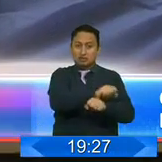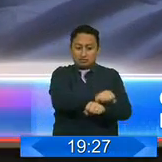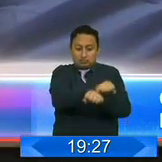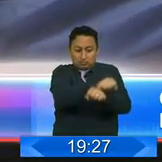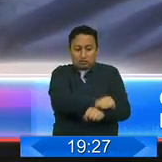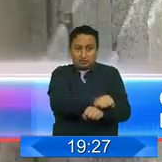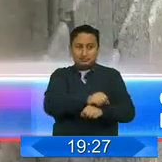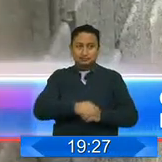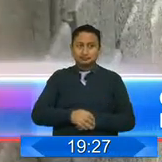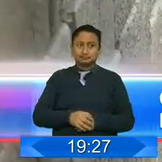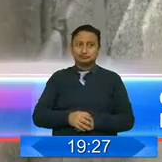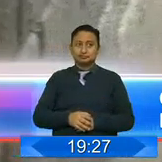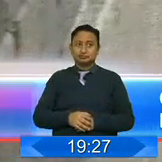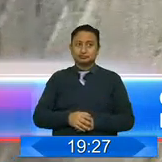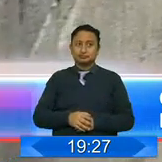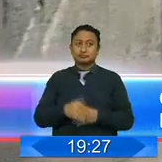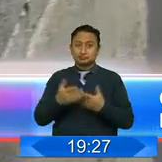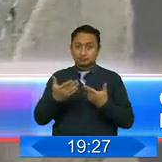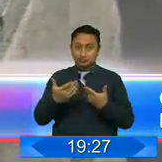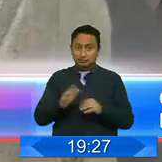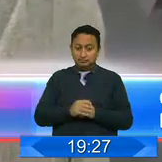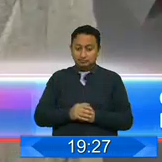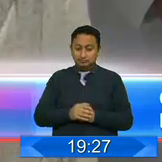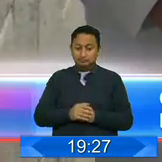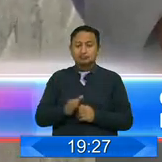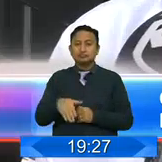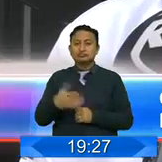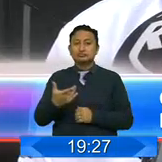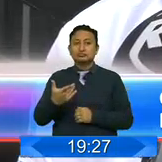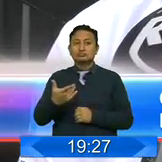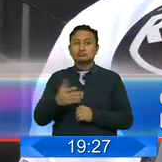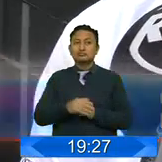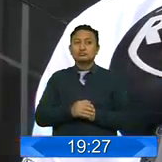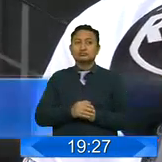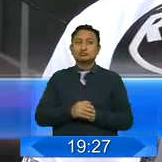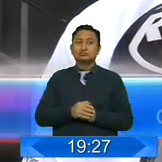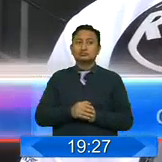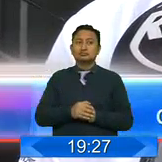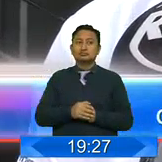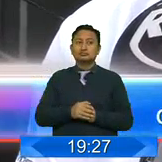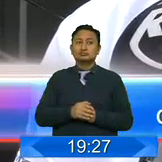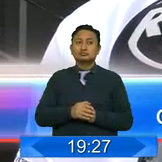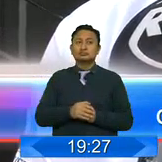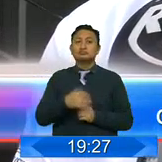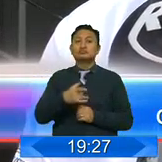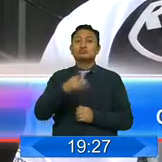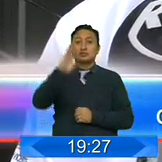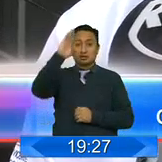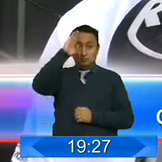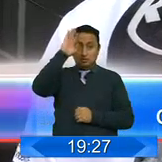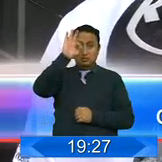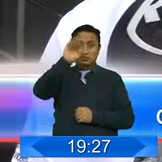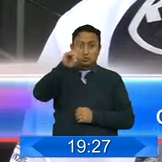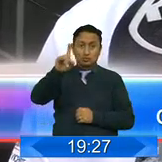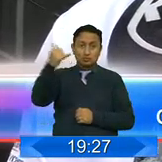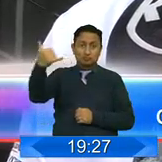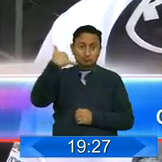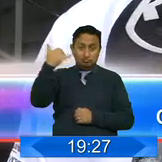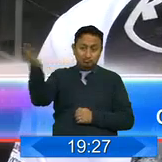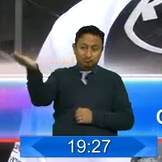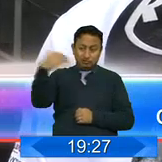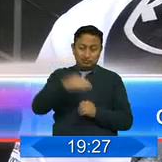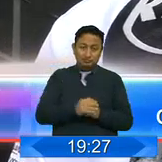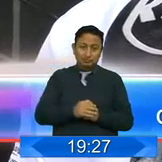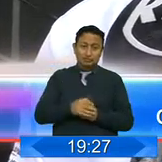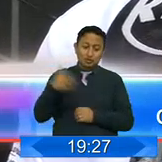policía. Se hace el llamado, obviamente, a través del código de respuesta con la Policía Nacional, quienes acuden y